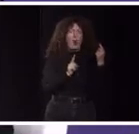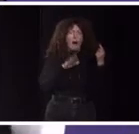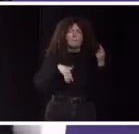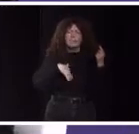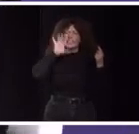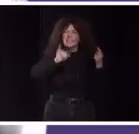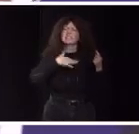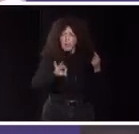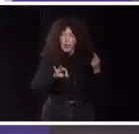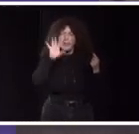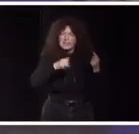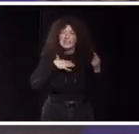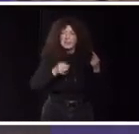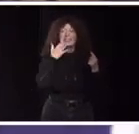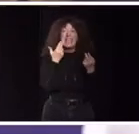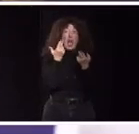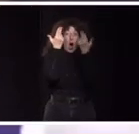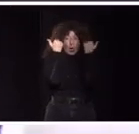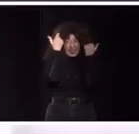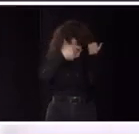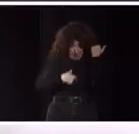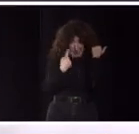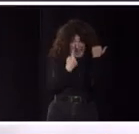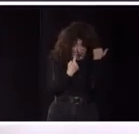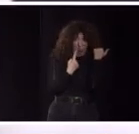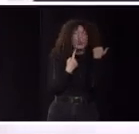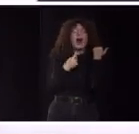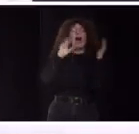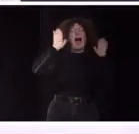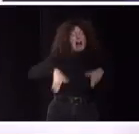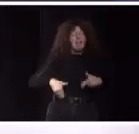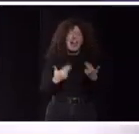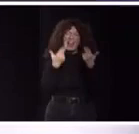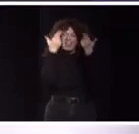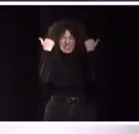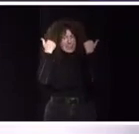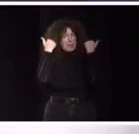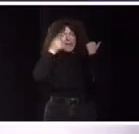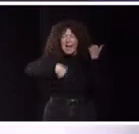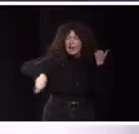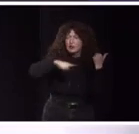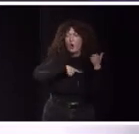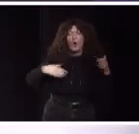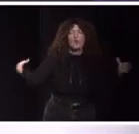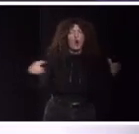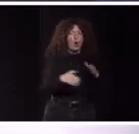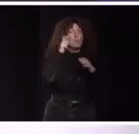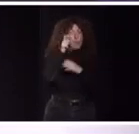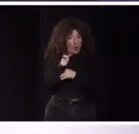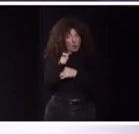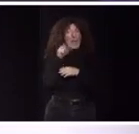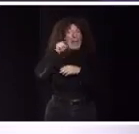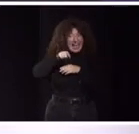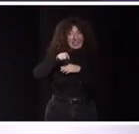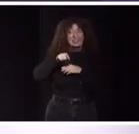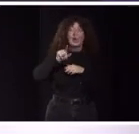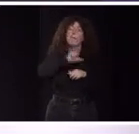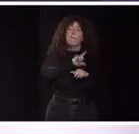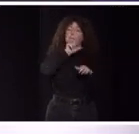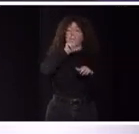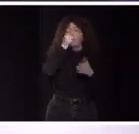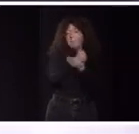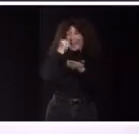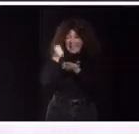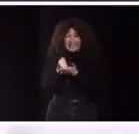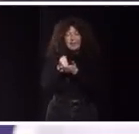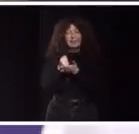puede. Si consiguen disciplinar a una, consiguen disciplinar a todo un pueblo, y eso es lo que la militancia de Podemos tiene que